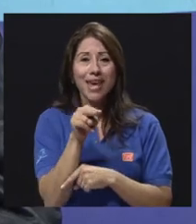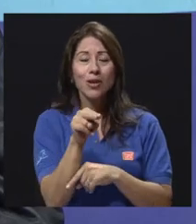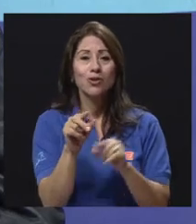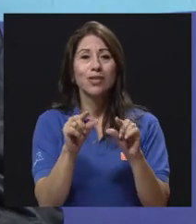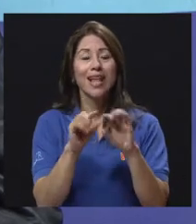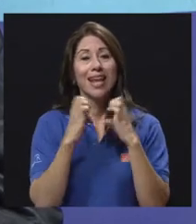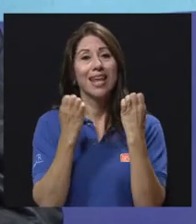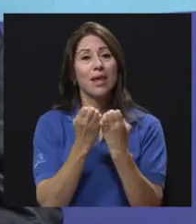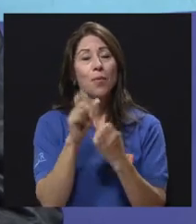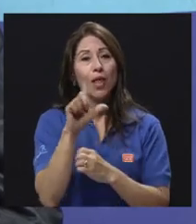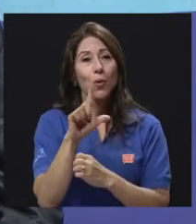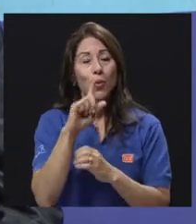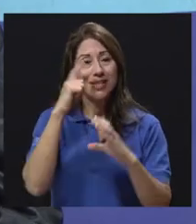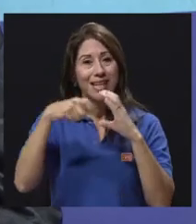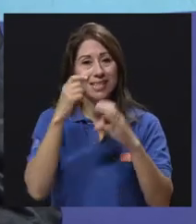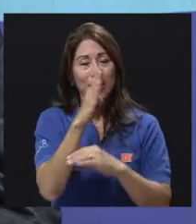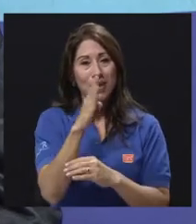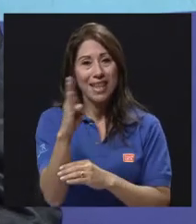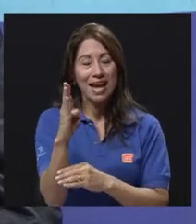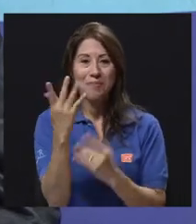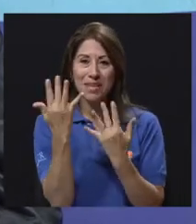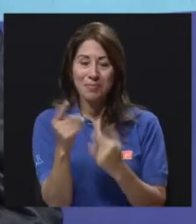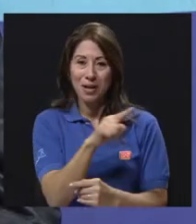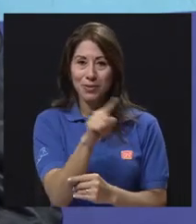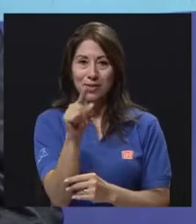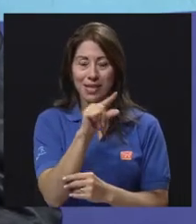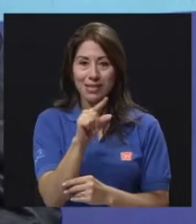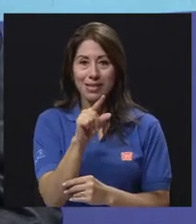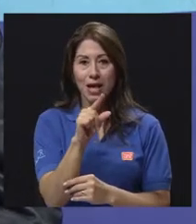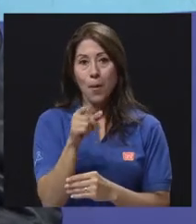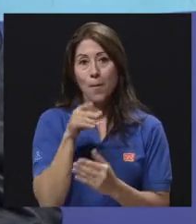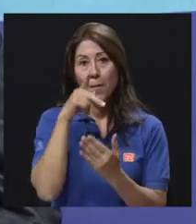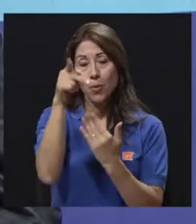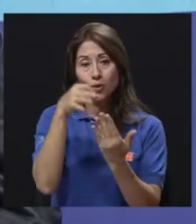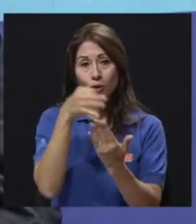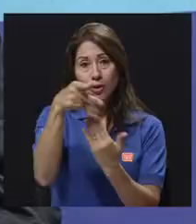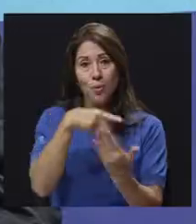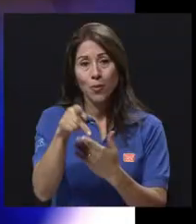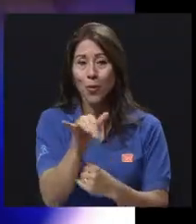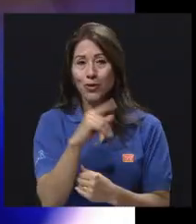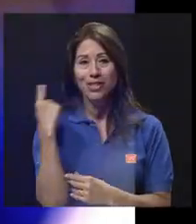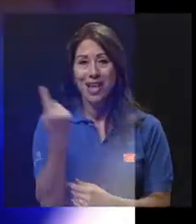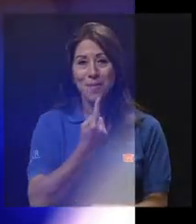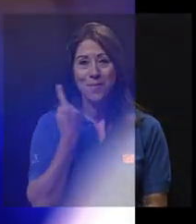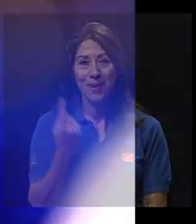del set de Lunes de Cinemateca y los esperamos en nuestra próxima edición, como siempre.